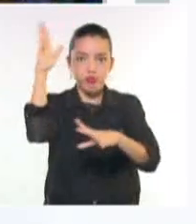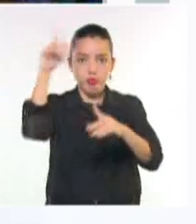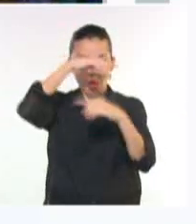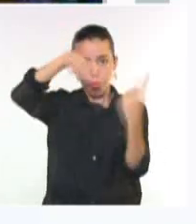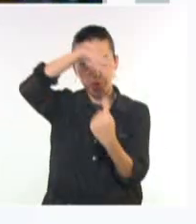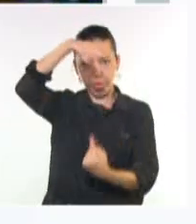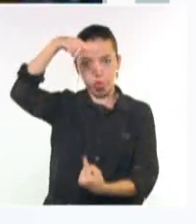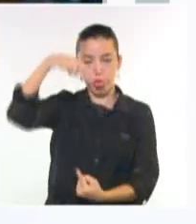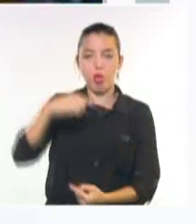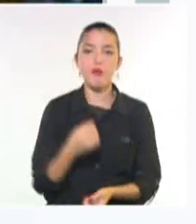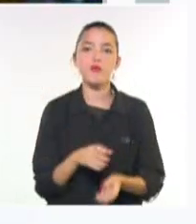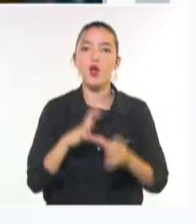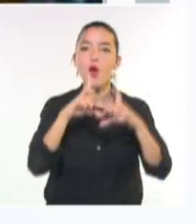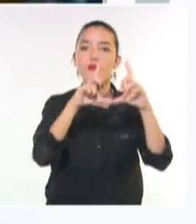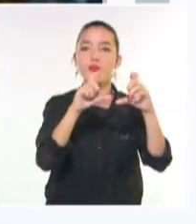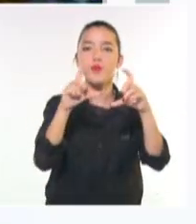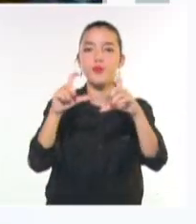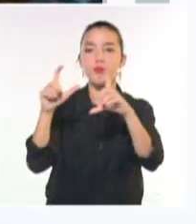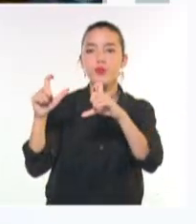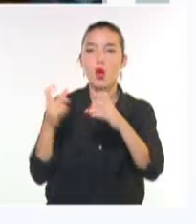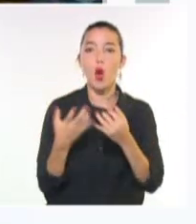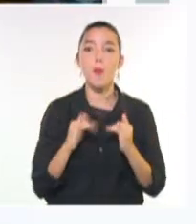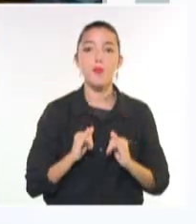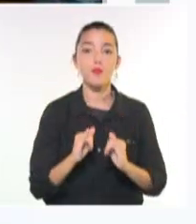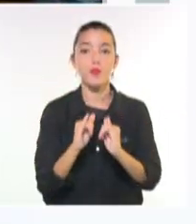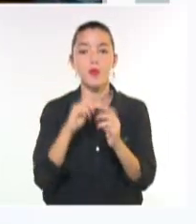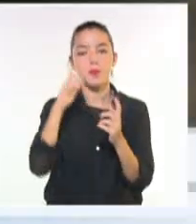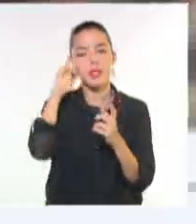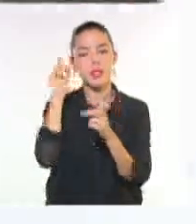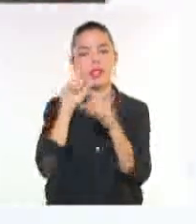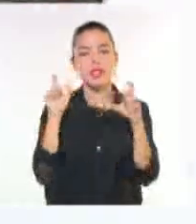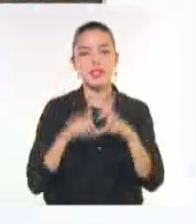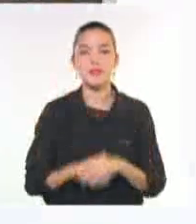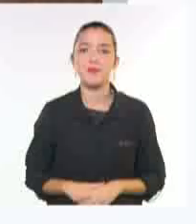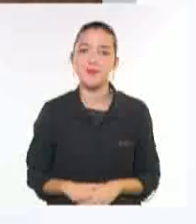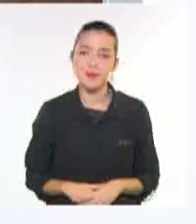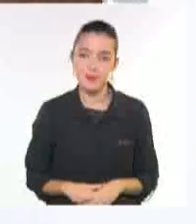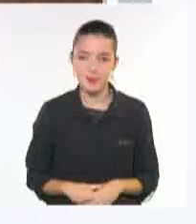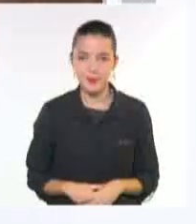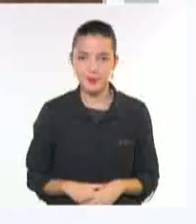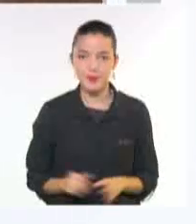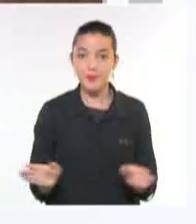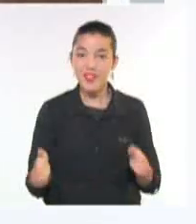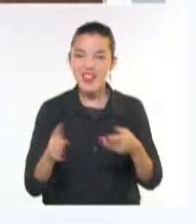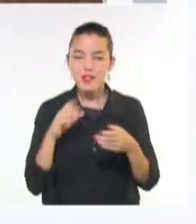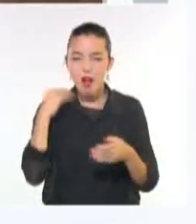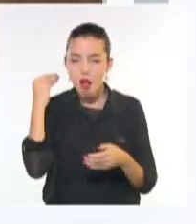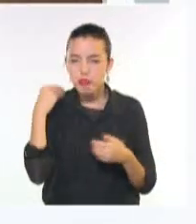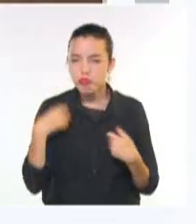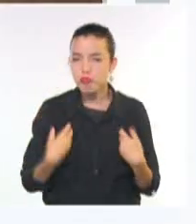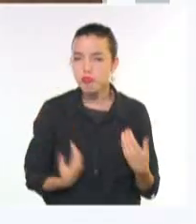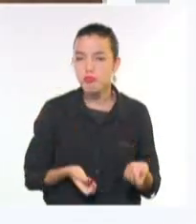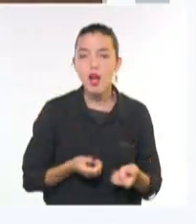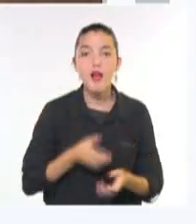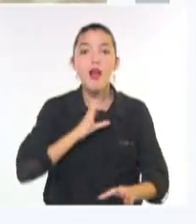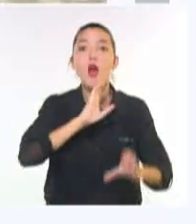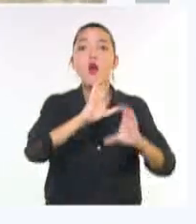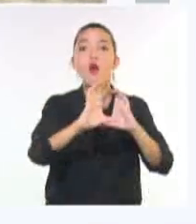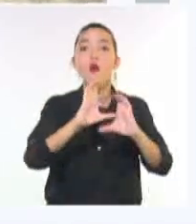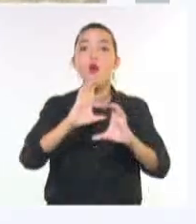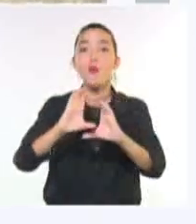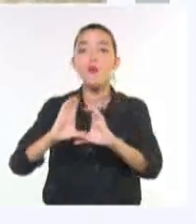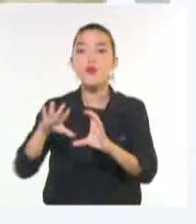lente como un valioso testimonio para la ciencia. Y al cierre, analizamos desde la comunicación el uso